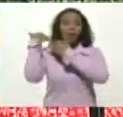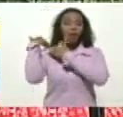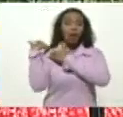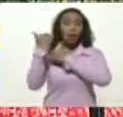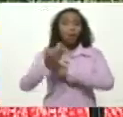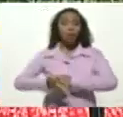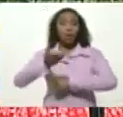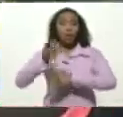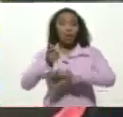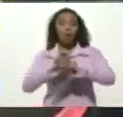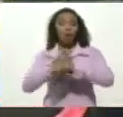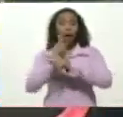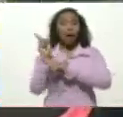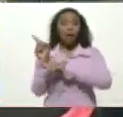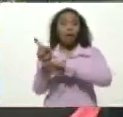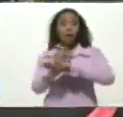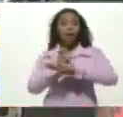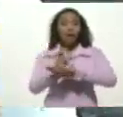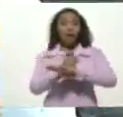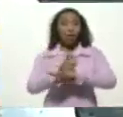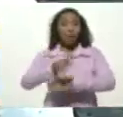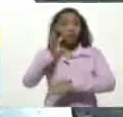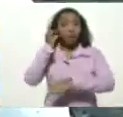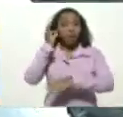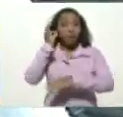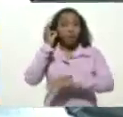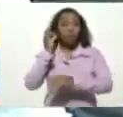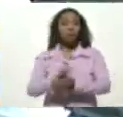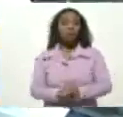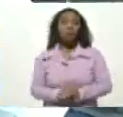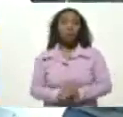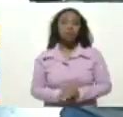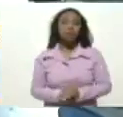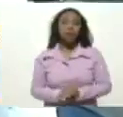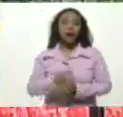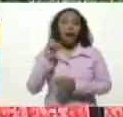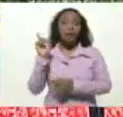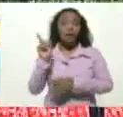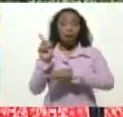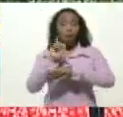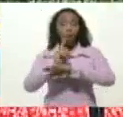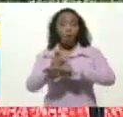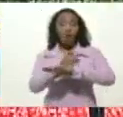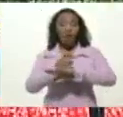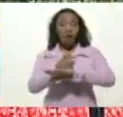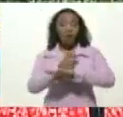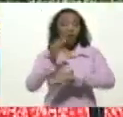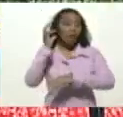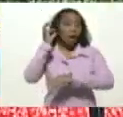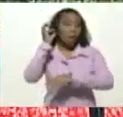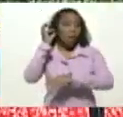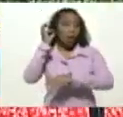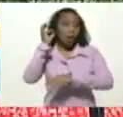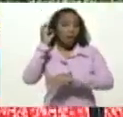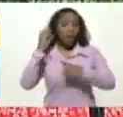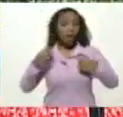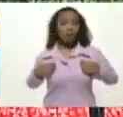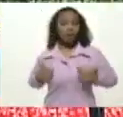de gobierno. Este es un gobierno feminista. Este es un gobierno de las mujeres